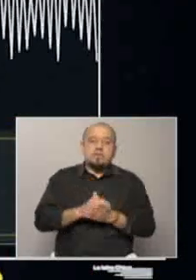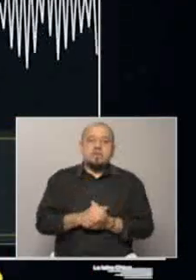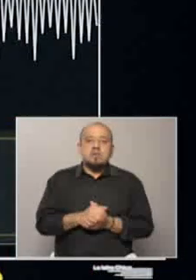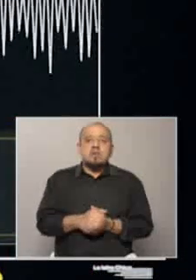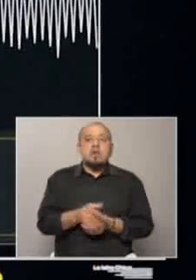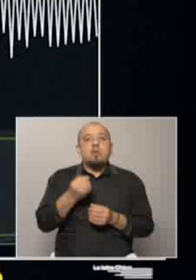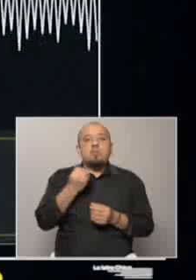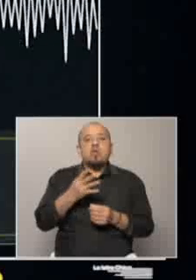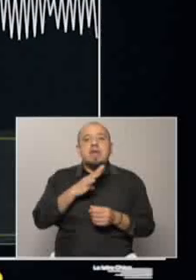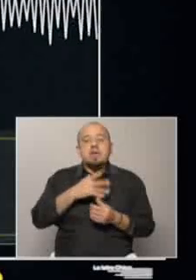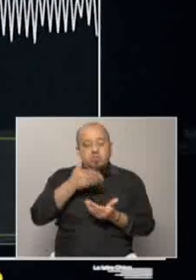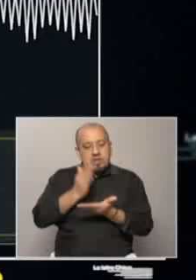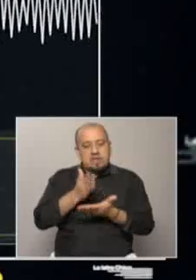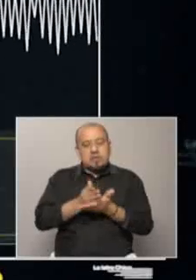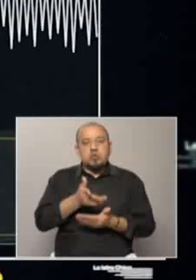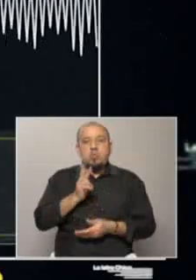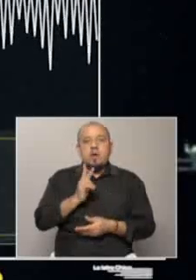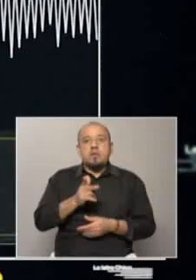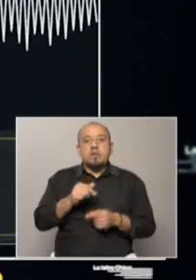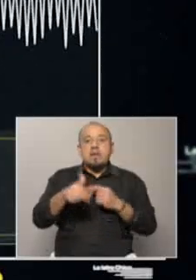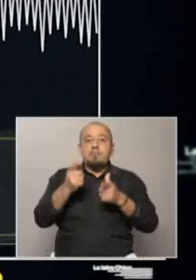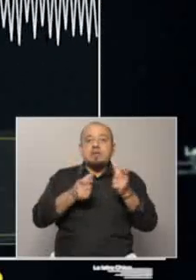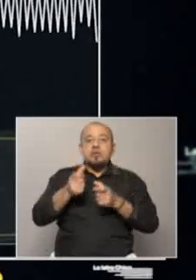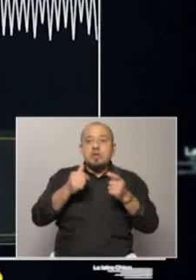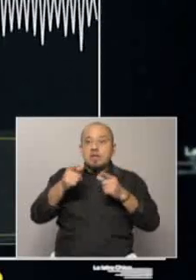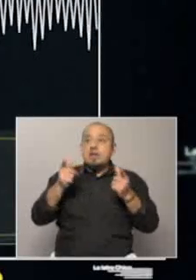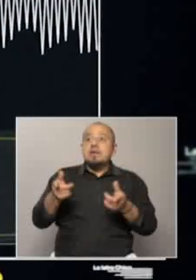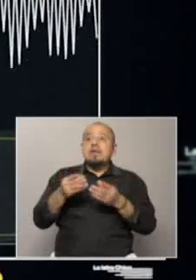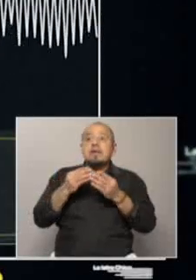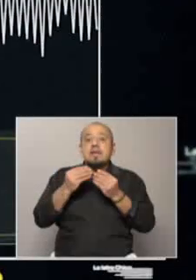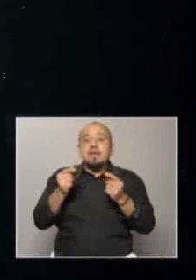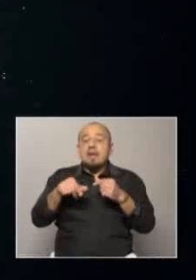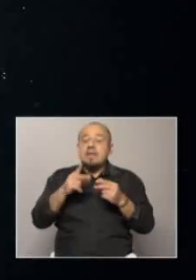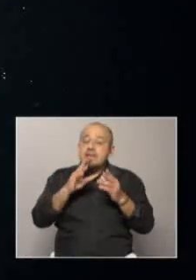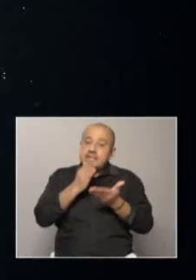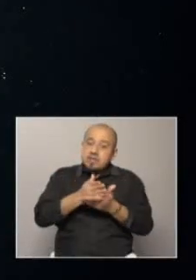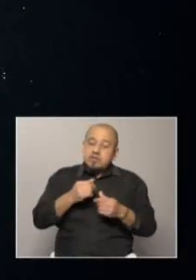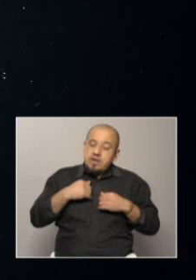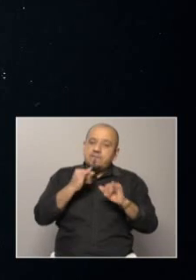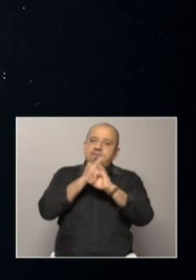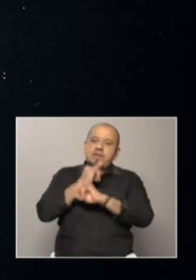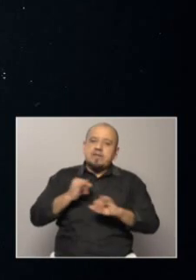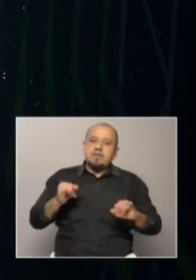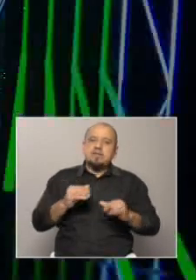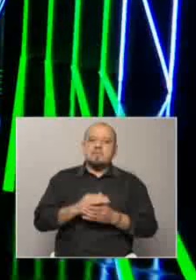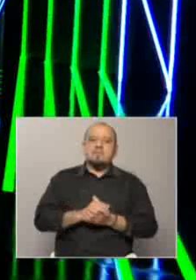hay un derecho humano que la gente se olvida que lo tiene, que es el derecho a ser feliz.